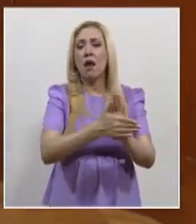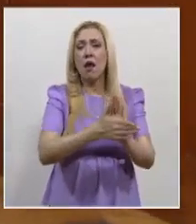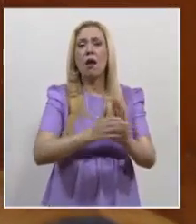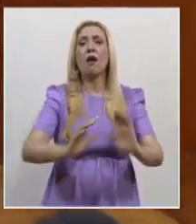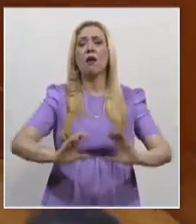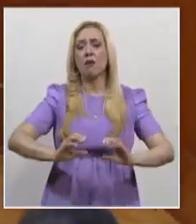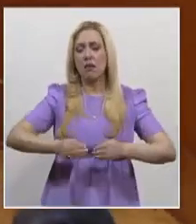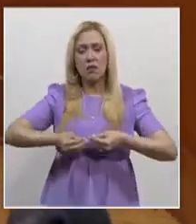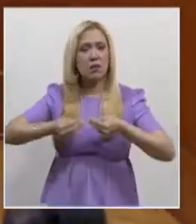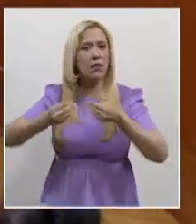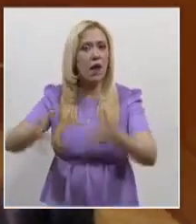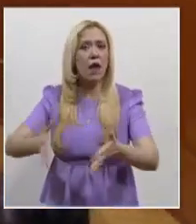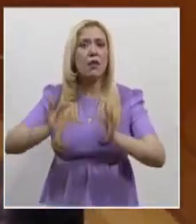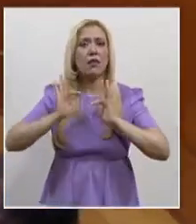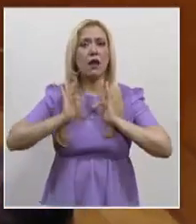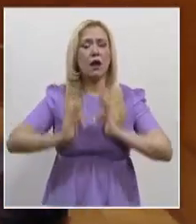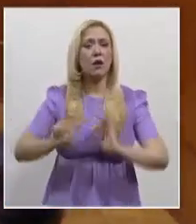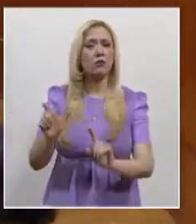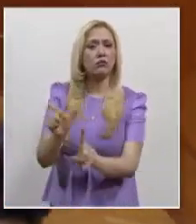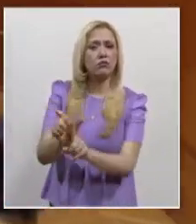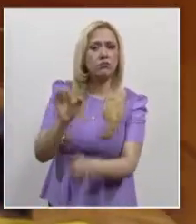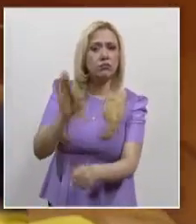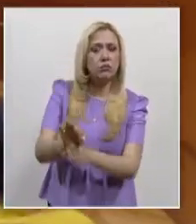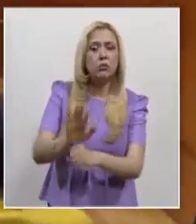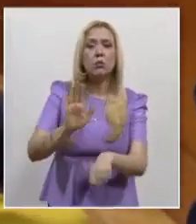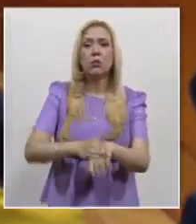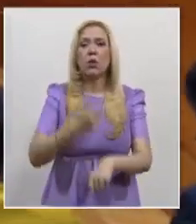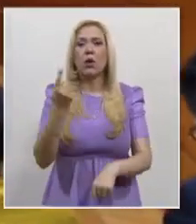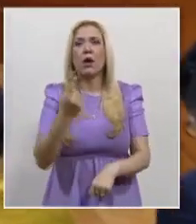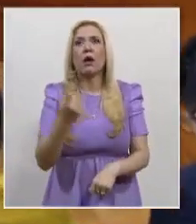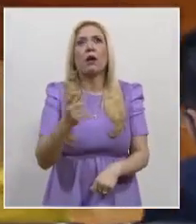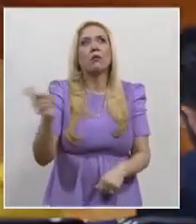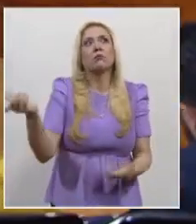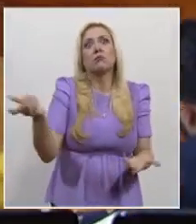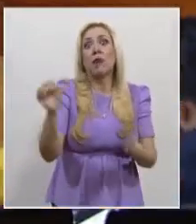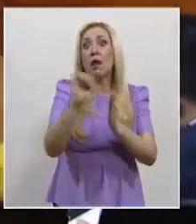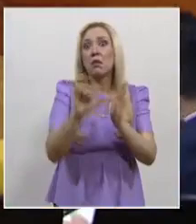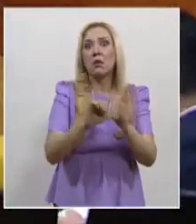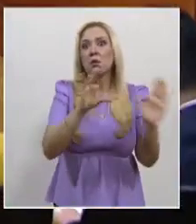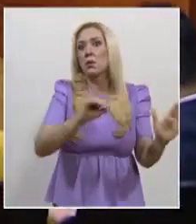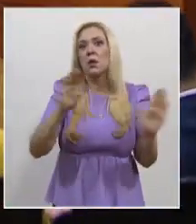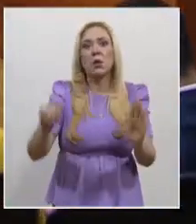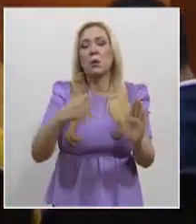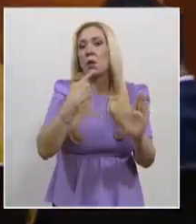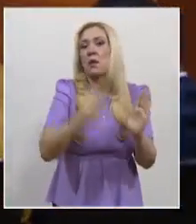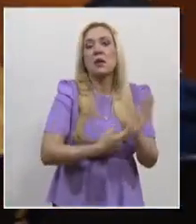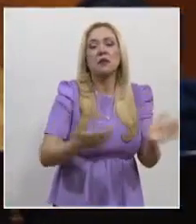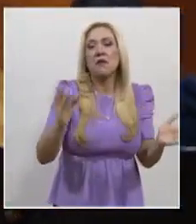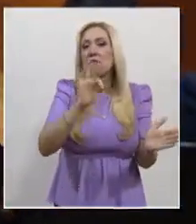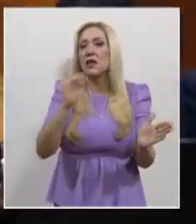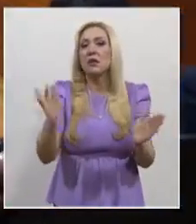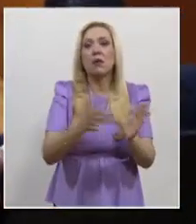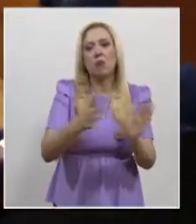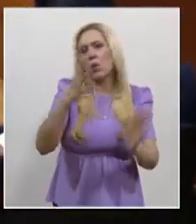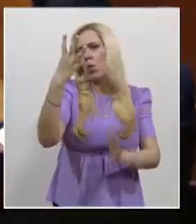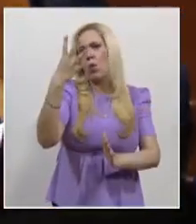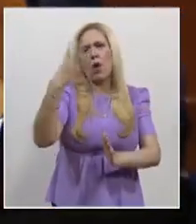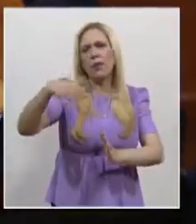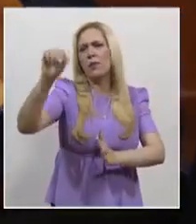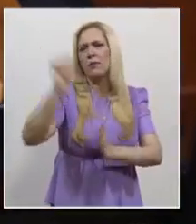seguridad jurídica, porque la indefinición del plazo del artículo 99 se resuelve con el plazo de 4